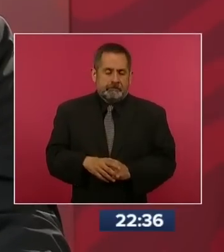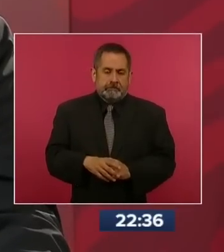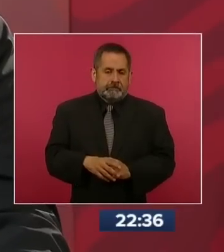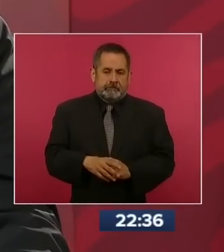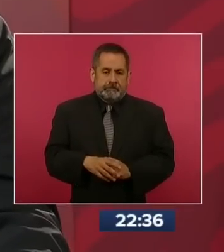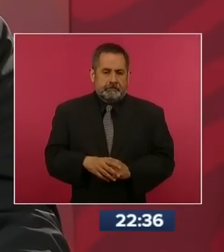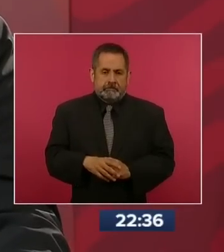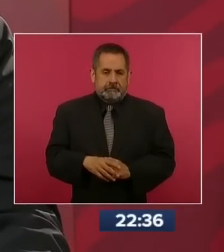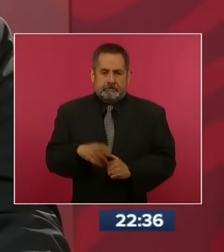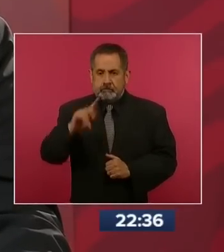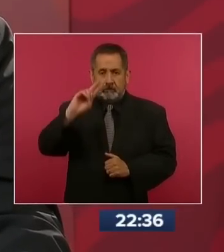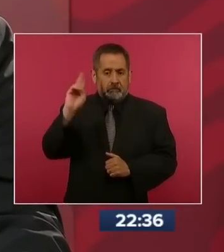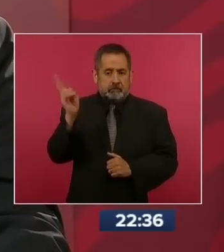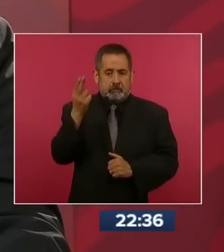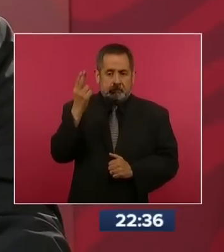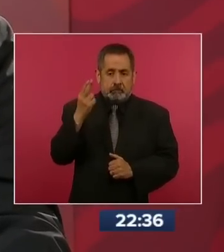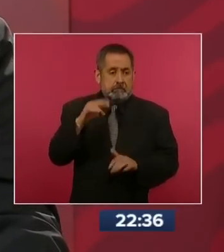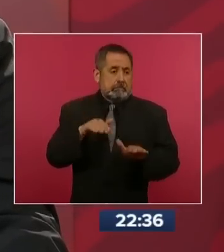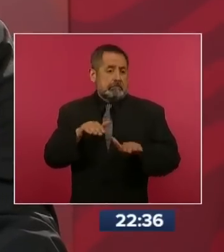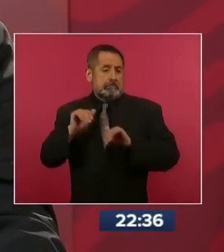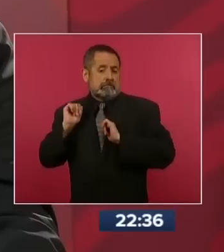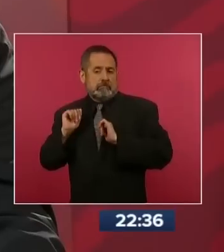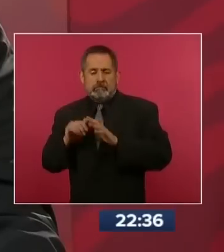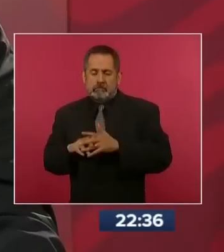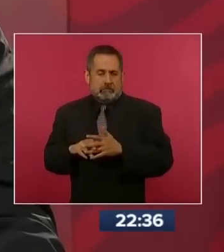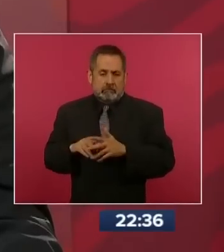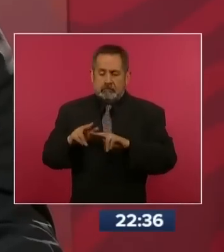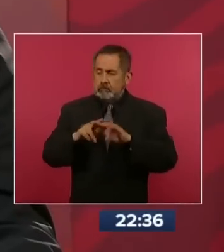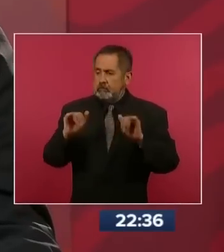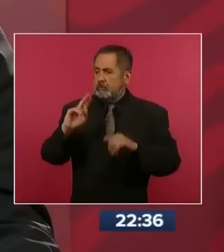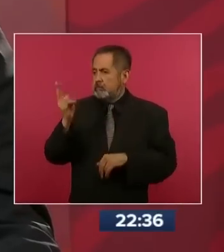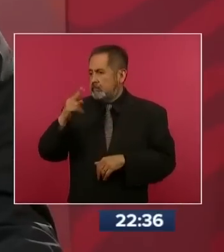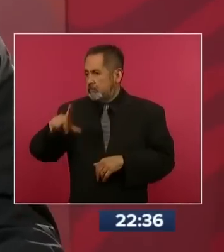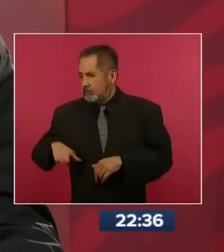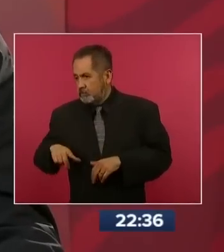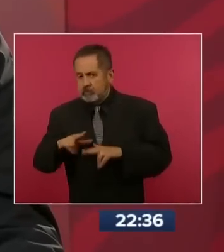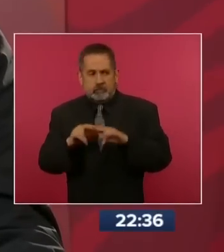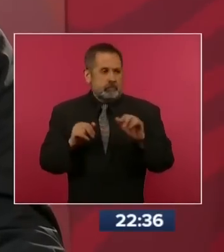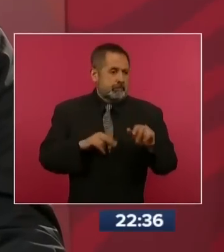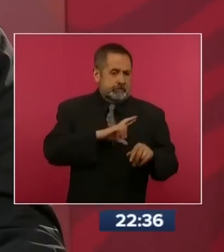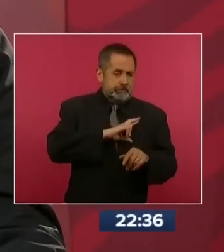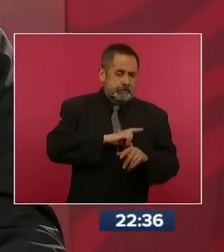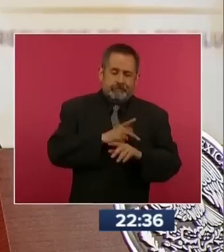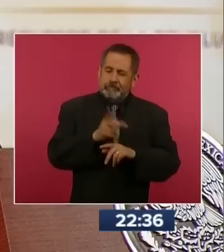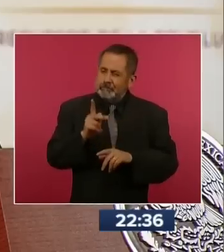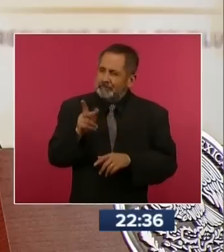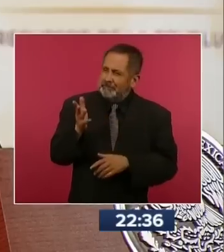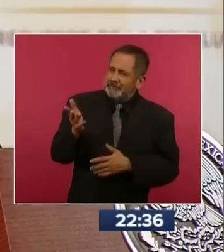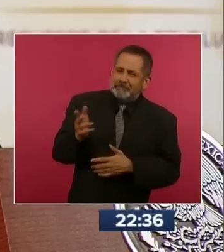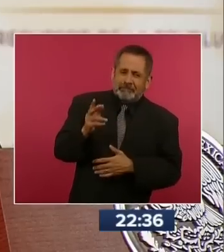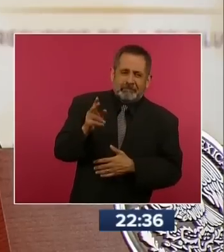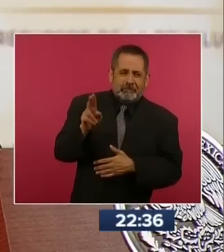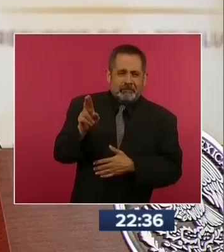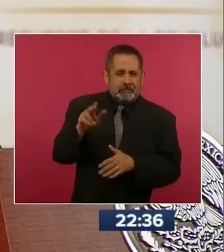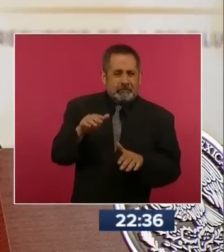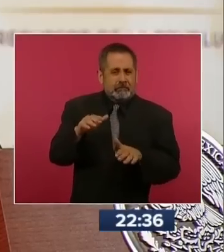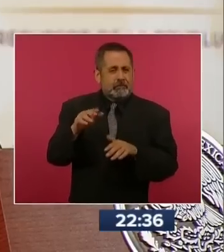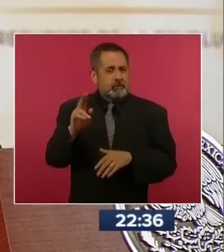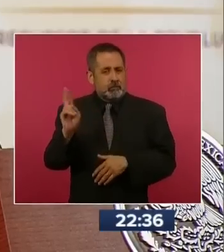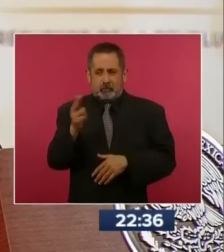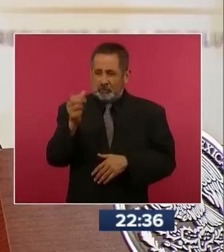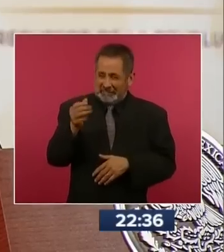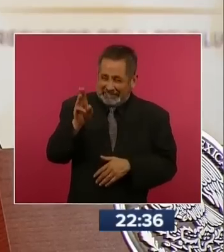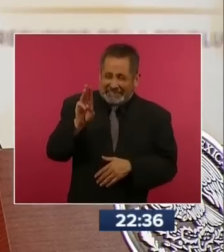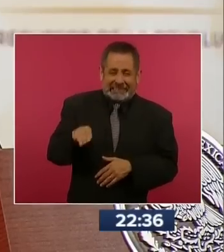hacer las universidades, ni públicas ni privadas, pero mucho menos las públicas y